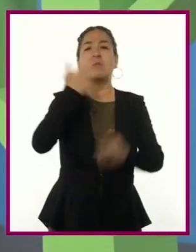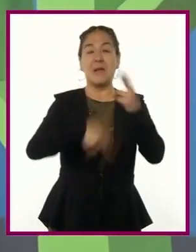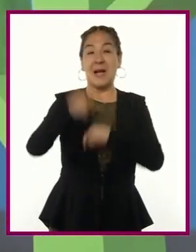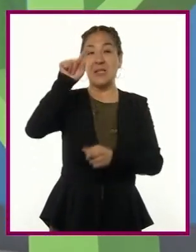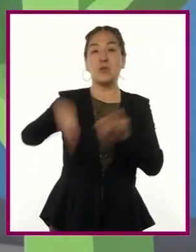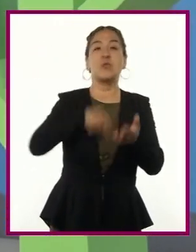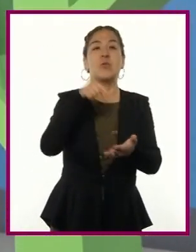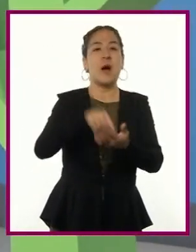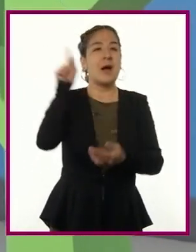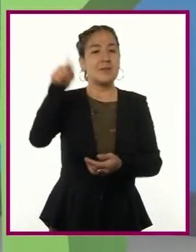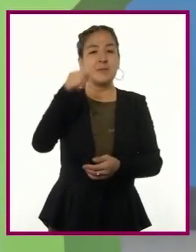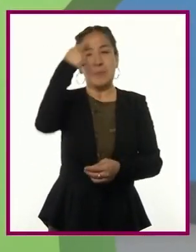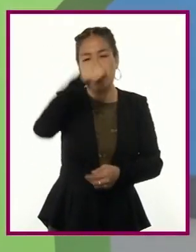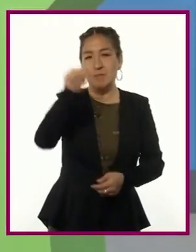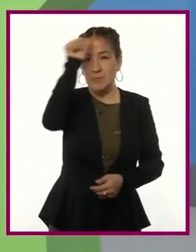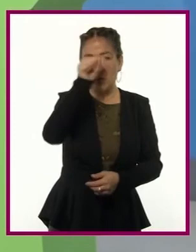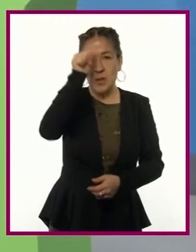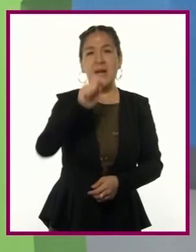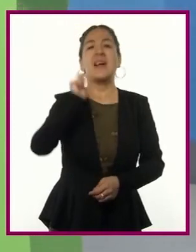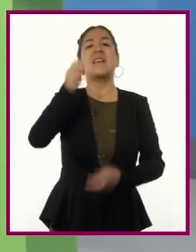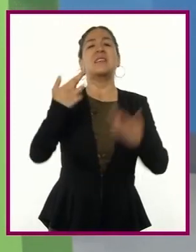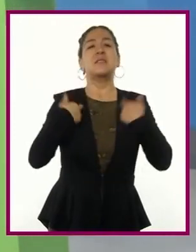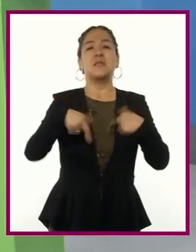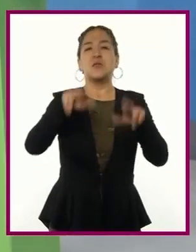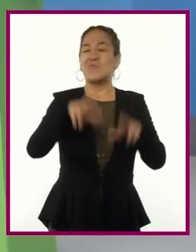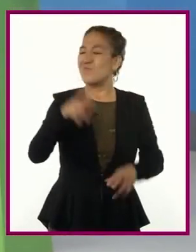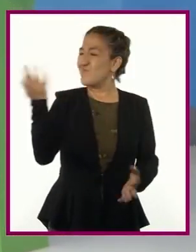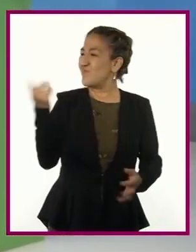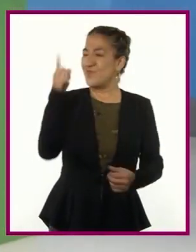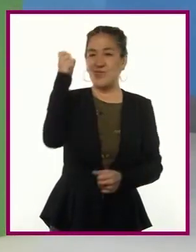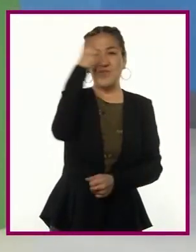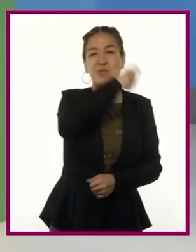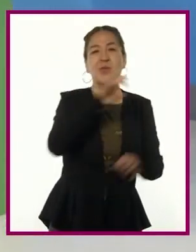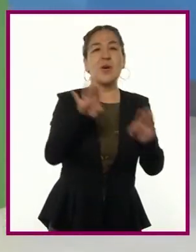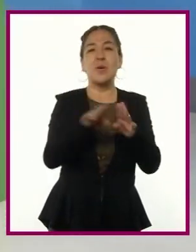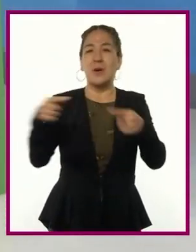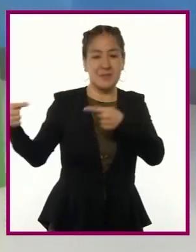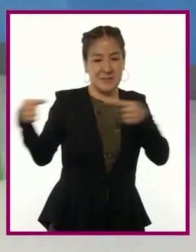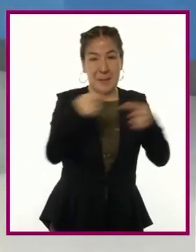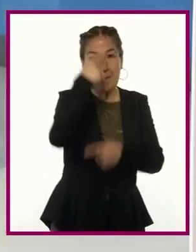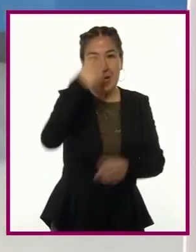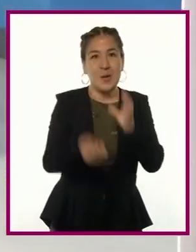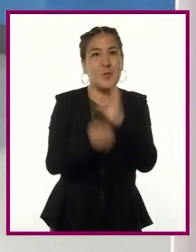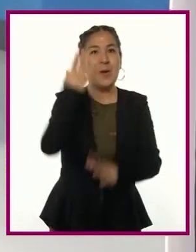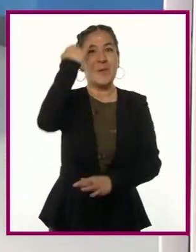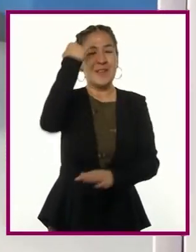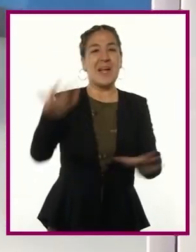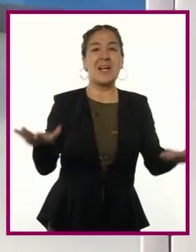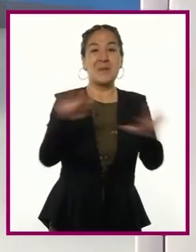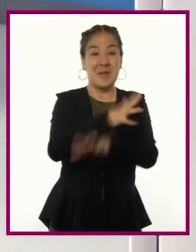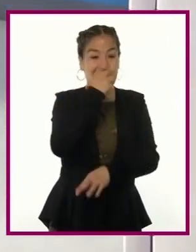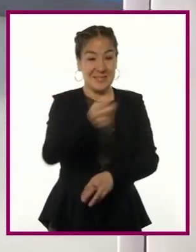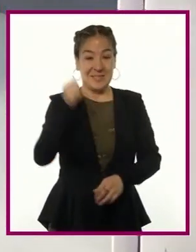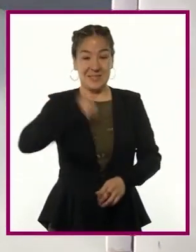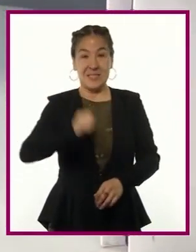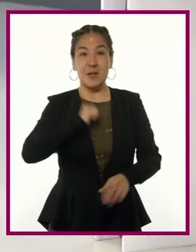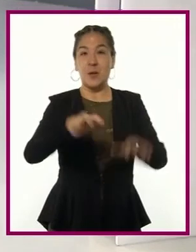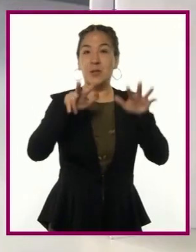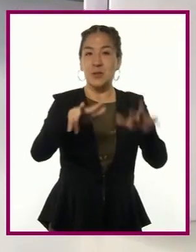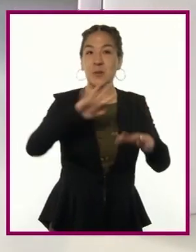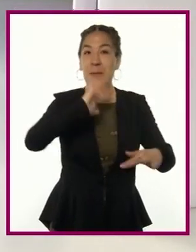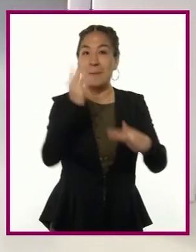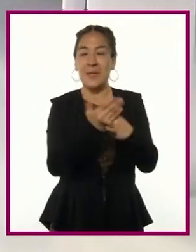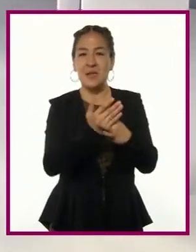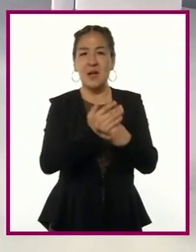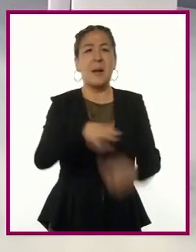Santo Oficio. Pese a que representaba una muralla infranqueable a las innovaciones, Tras la segunda mitad del siglo XVIII,